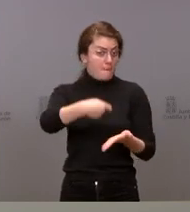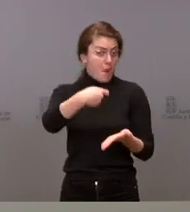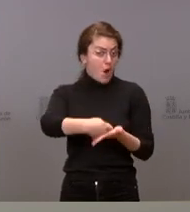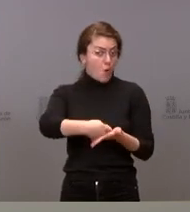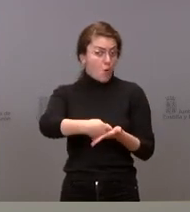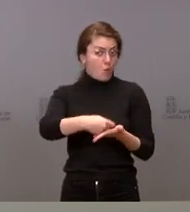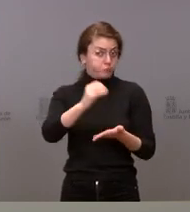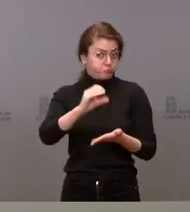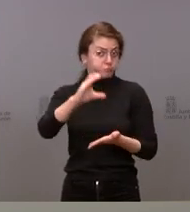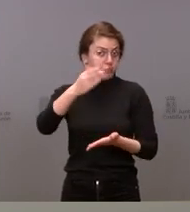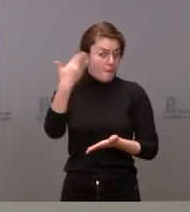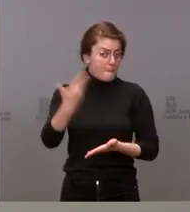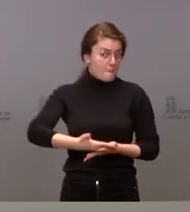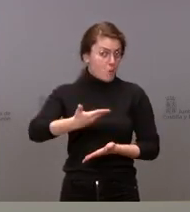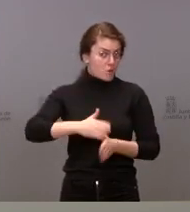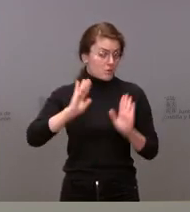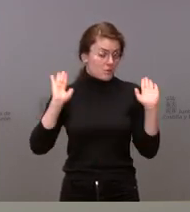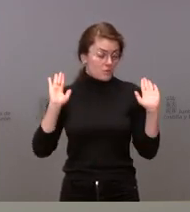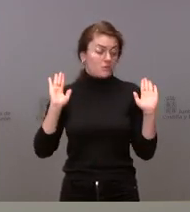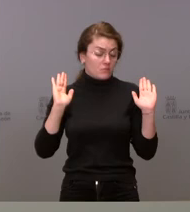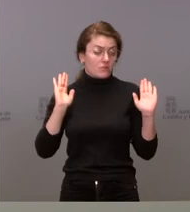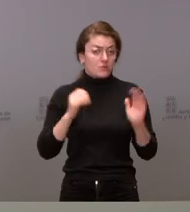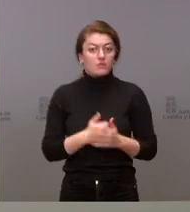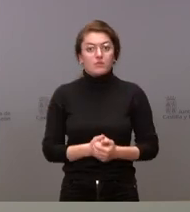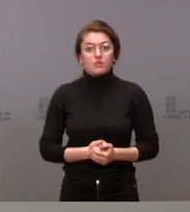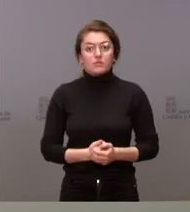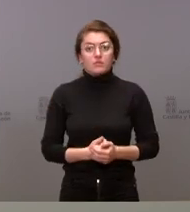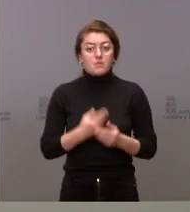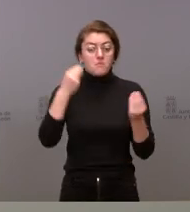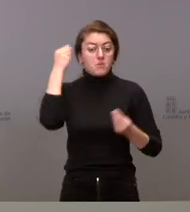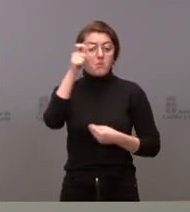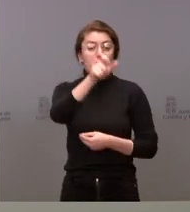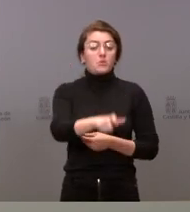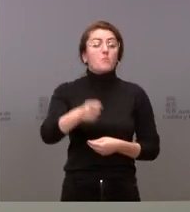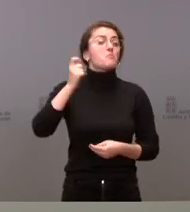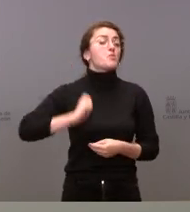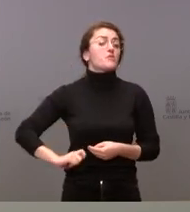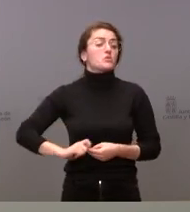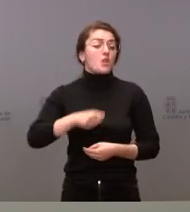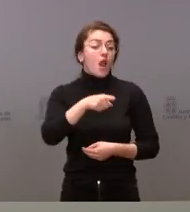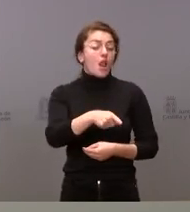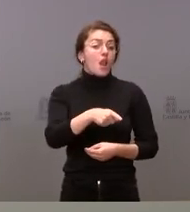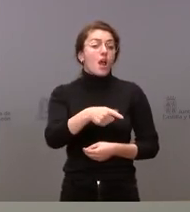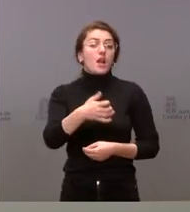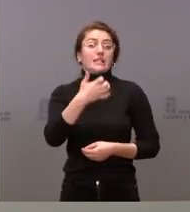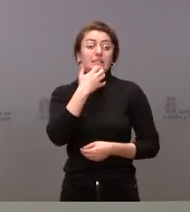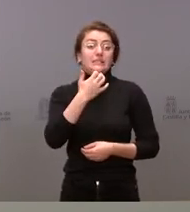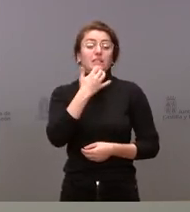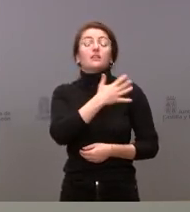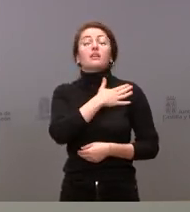importante y creo que bueno me parece que aquel aquella persona que el profesional que realmente quiera